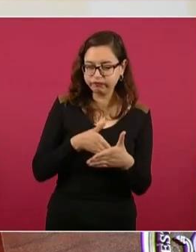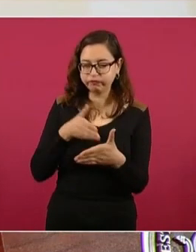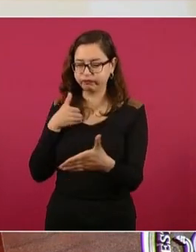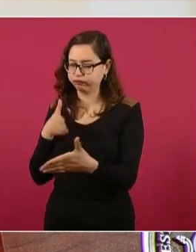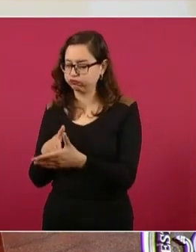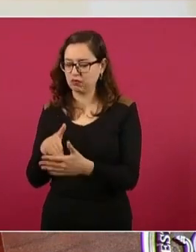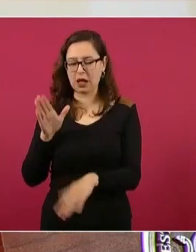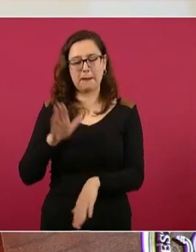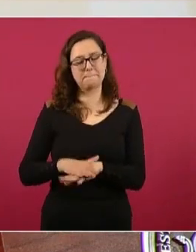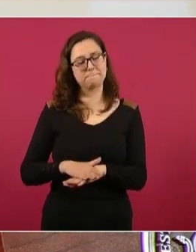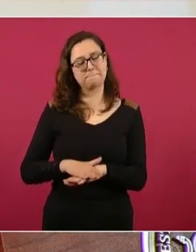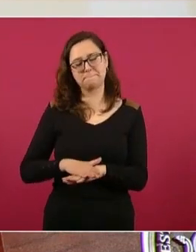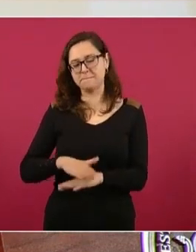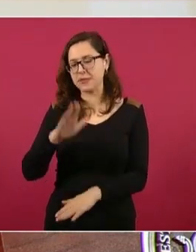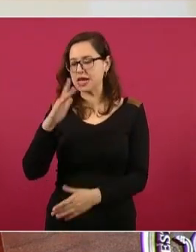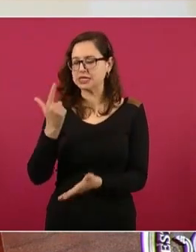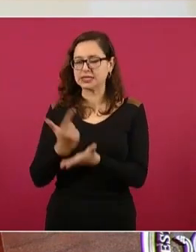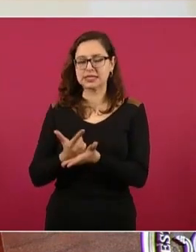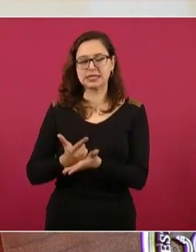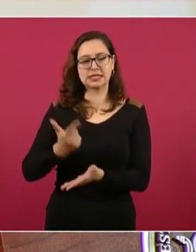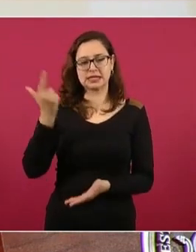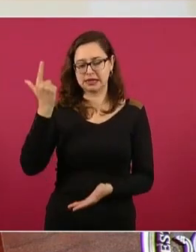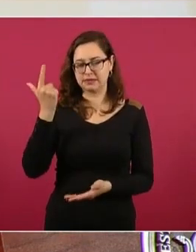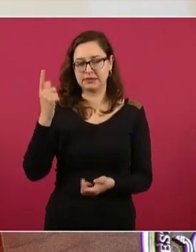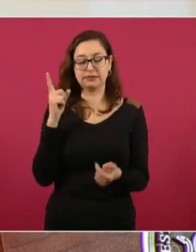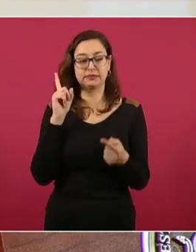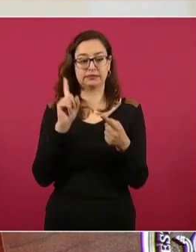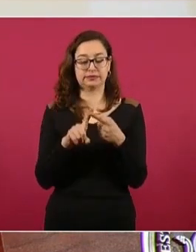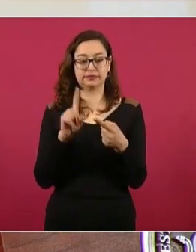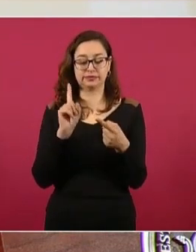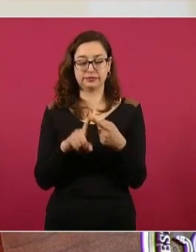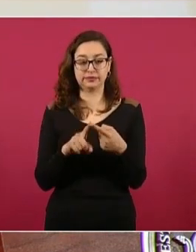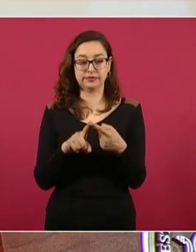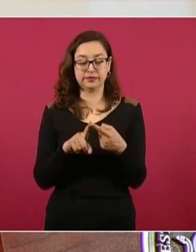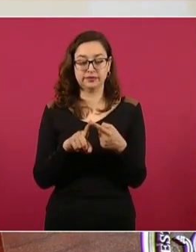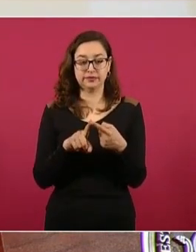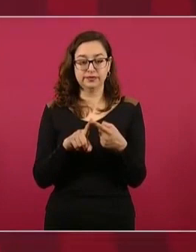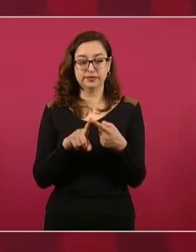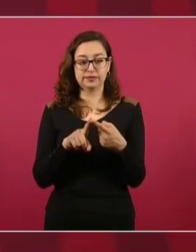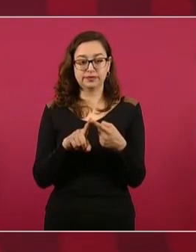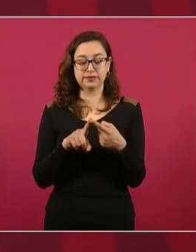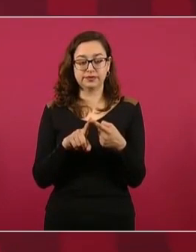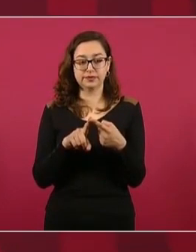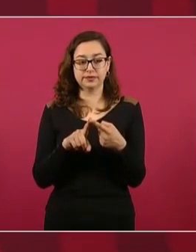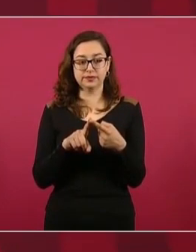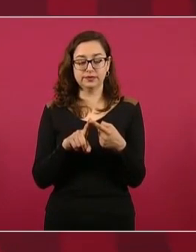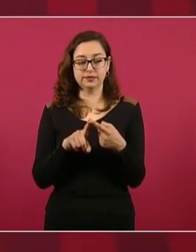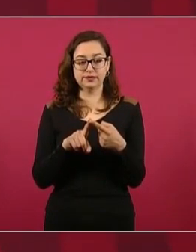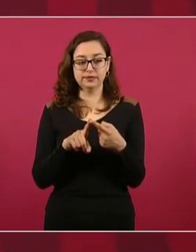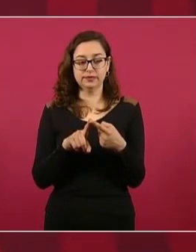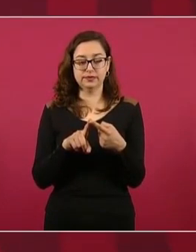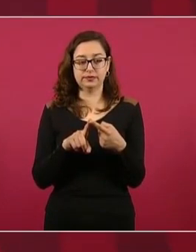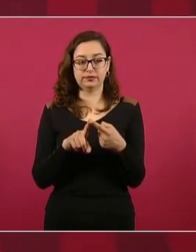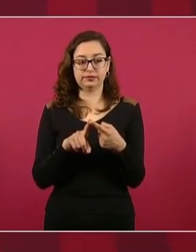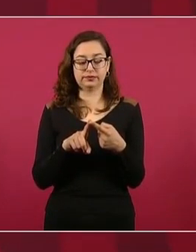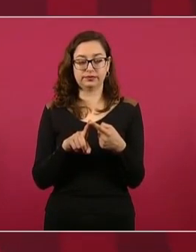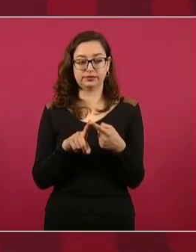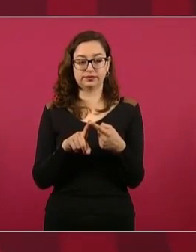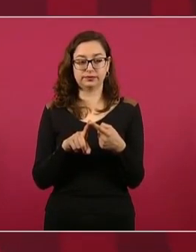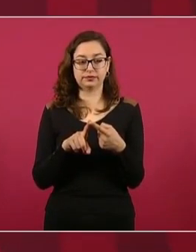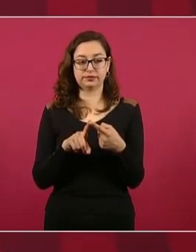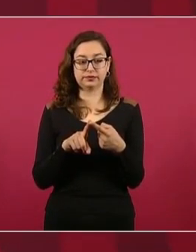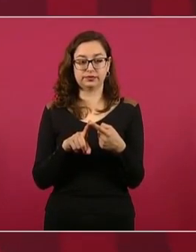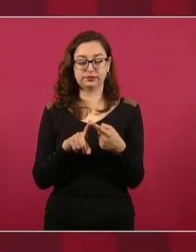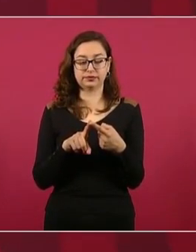que son los principales. Uno, lo de el control que tenían